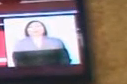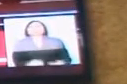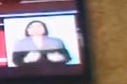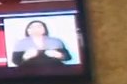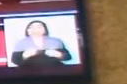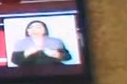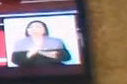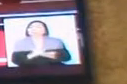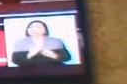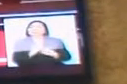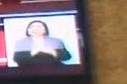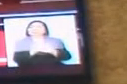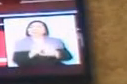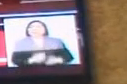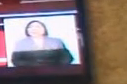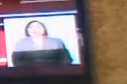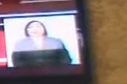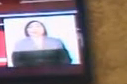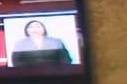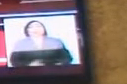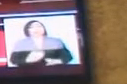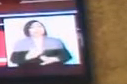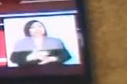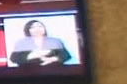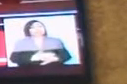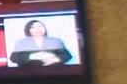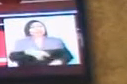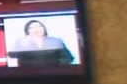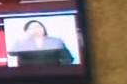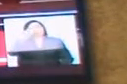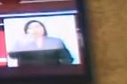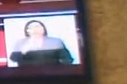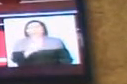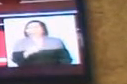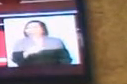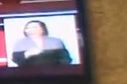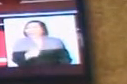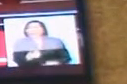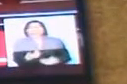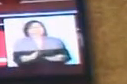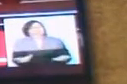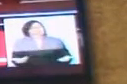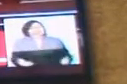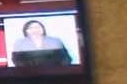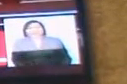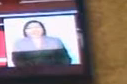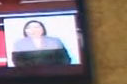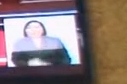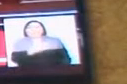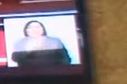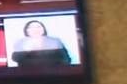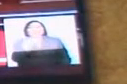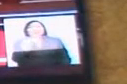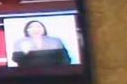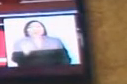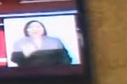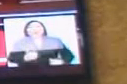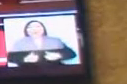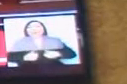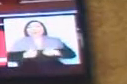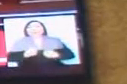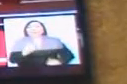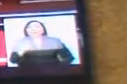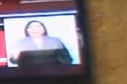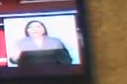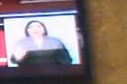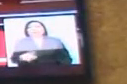tenemos claro que el desarrollo del Perú no es otra cosa que la mejora de la calidad de vida de